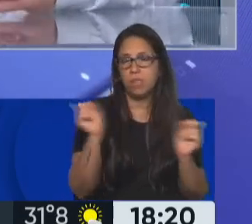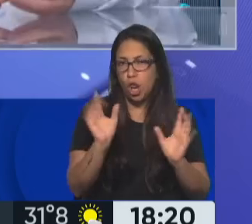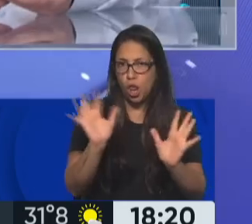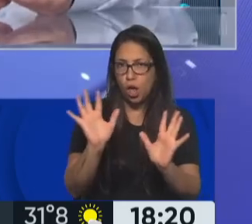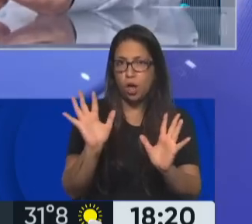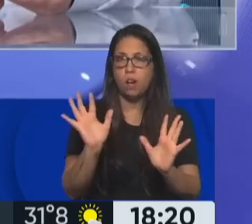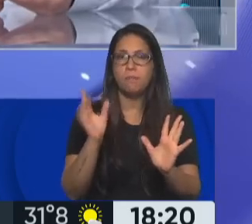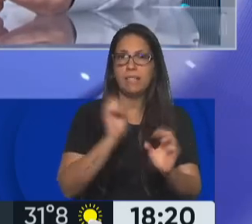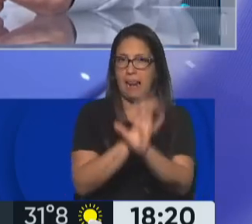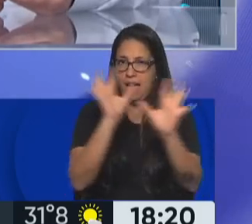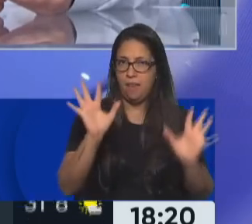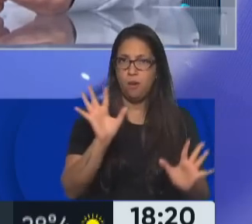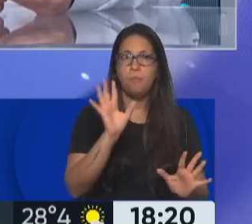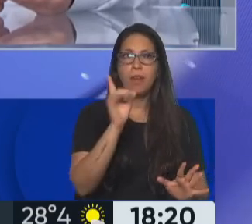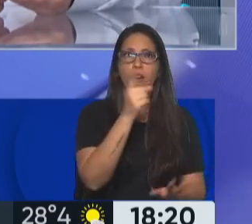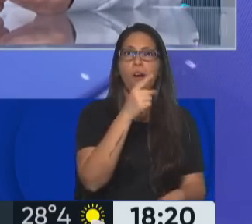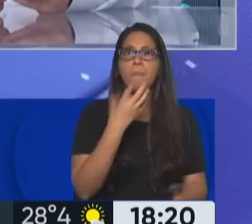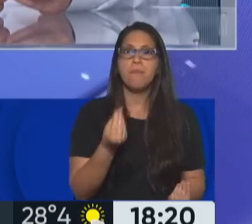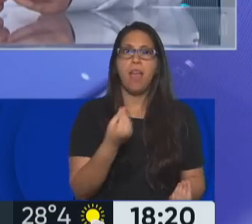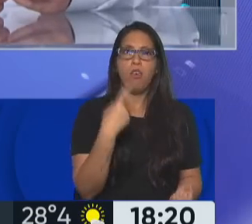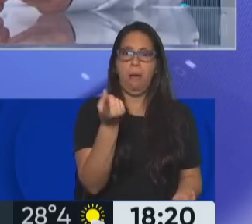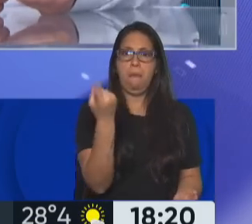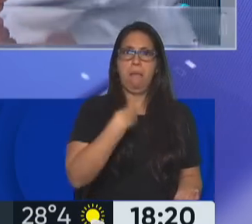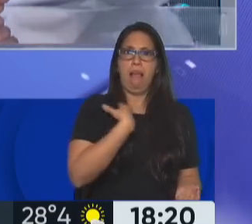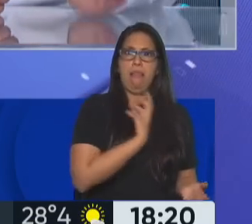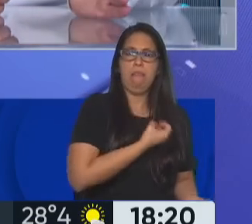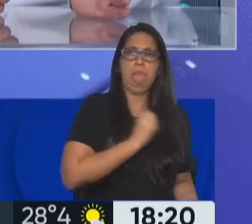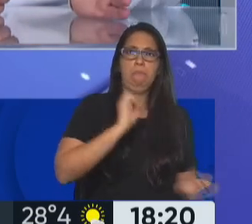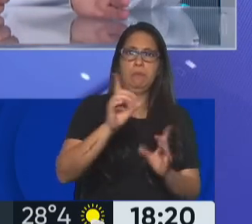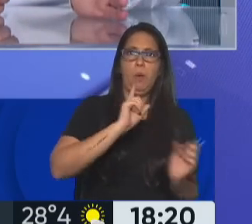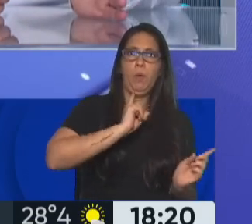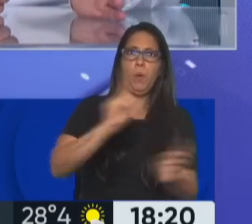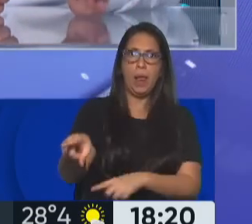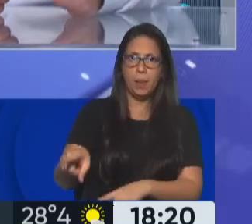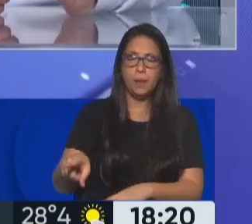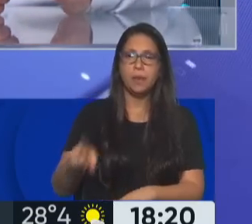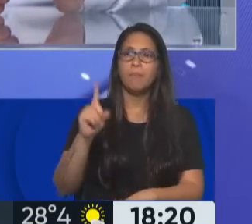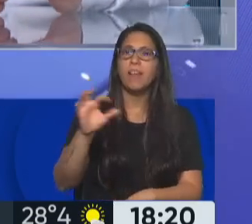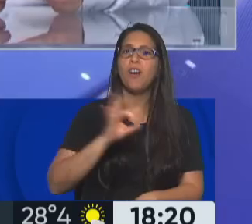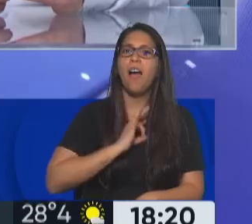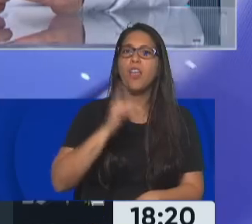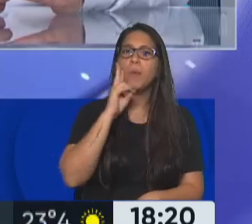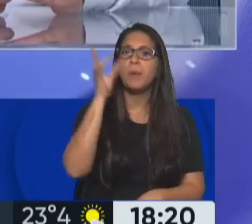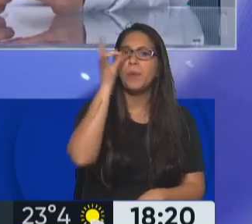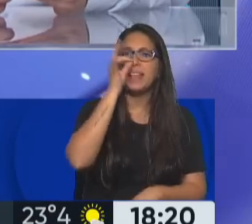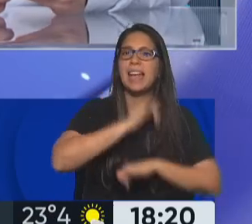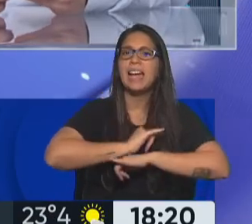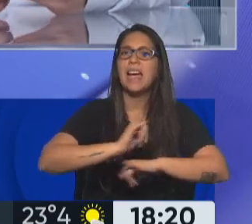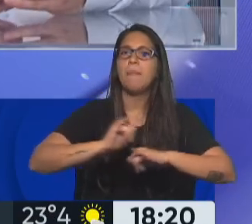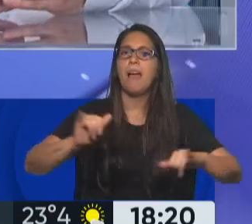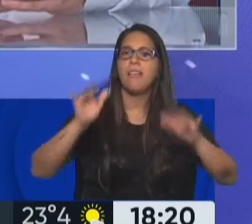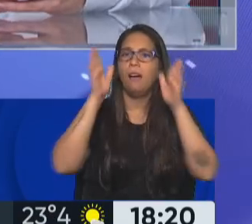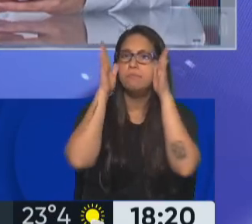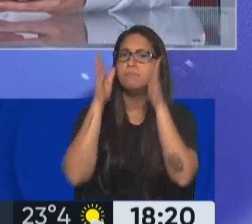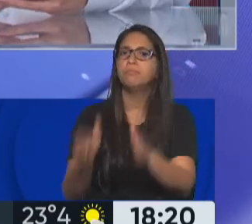Para ser claro. Y eso no sucedió, pero la campaña demócrata en el 2020 estuvo absolutamente centrada